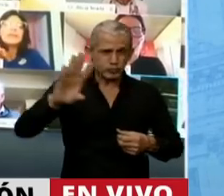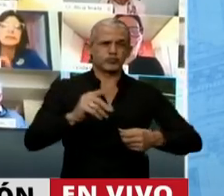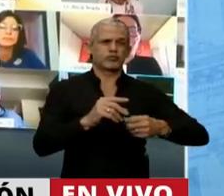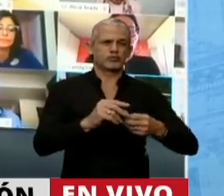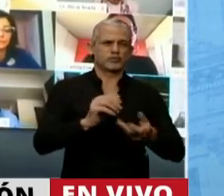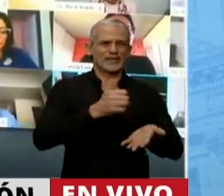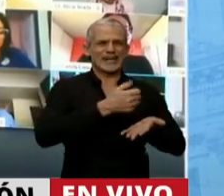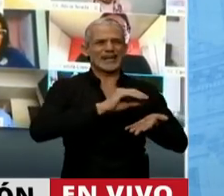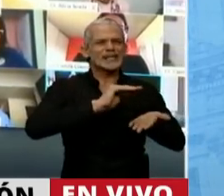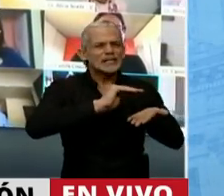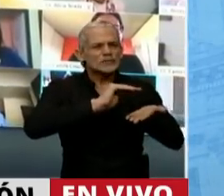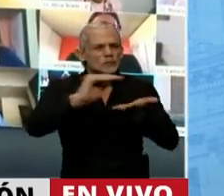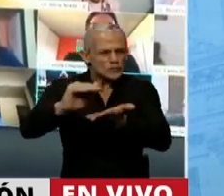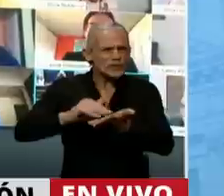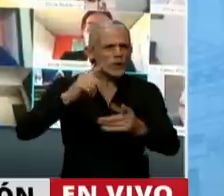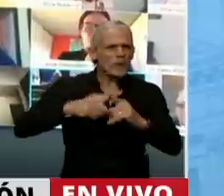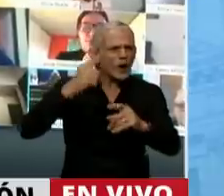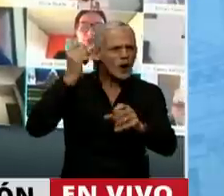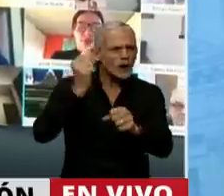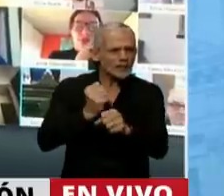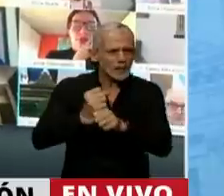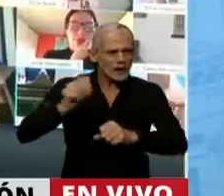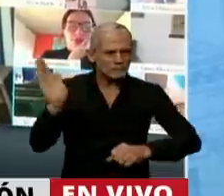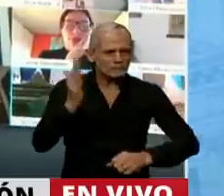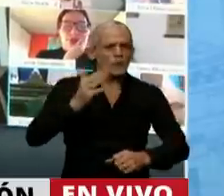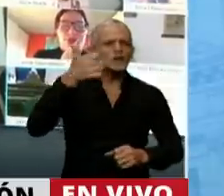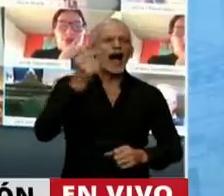hecho de una forma...